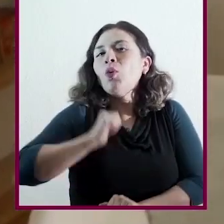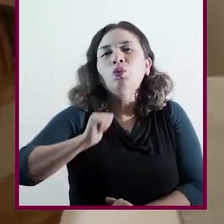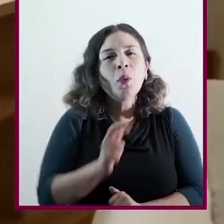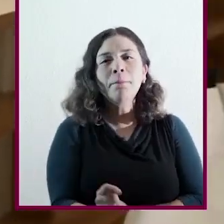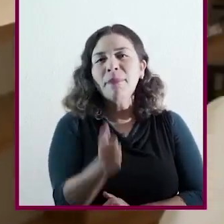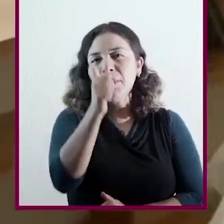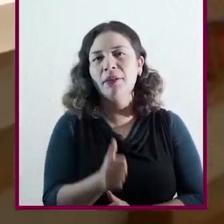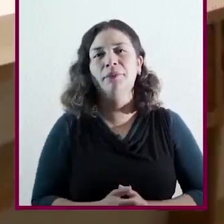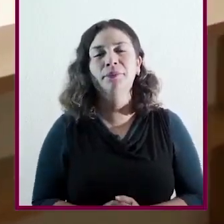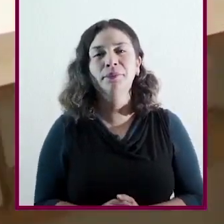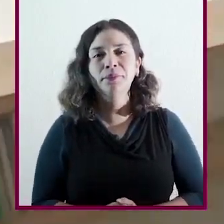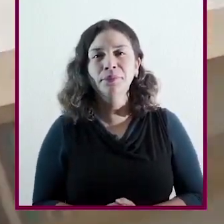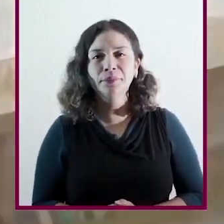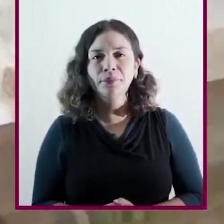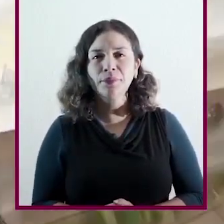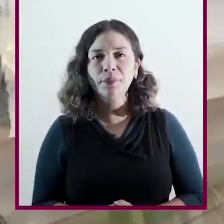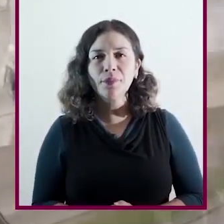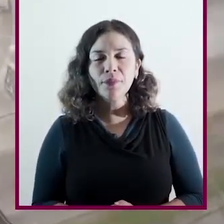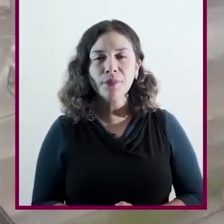original.